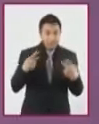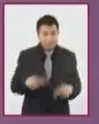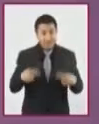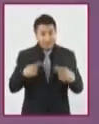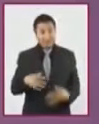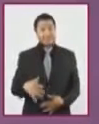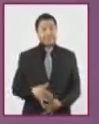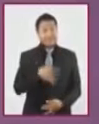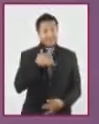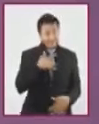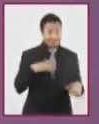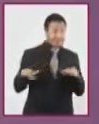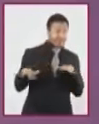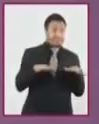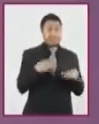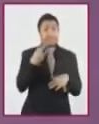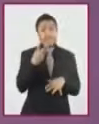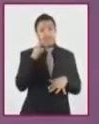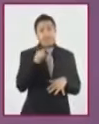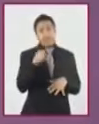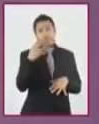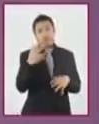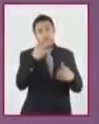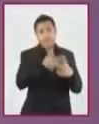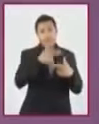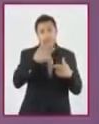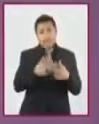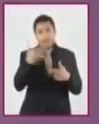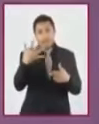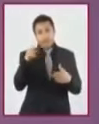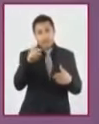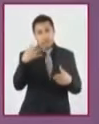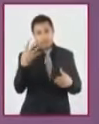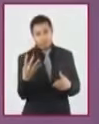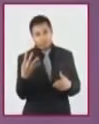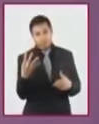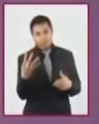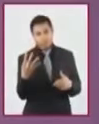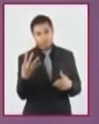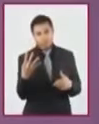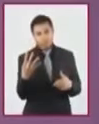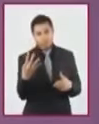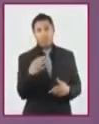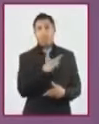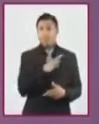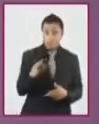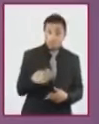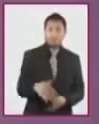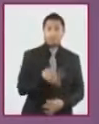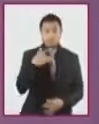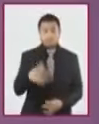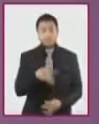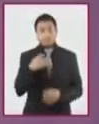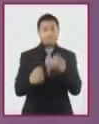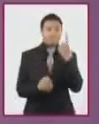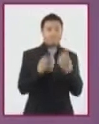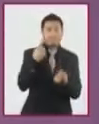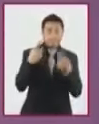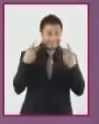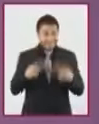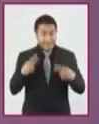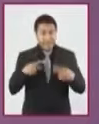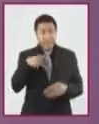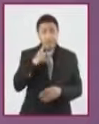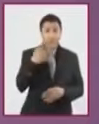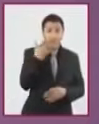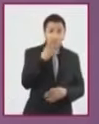empiezan a sentir los sismos. Desde 3.5 hasta 5.4 Puede ser sentido por algunas personas, pero ya a